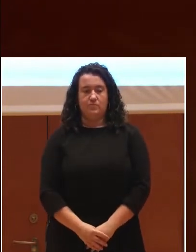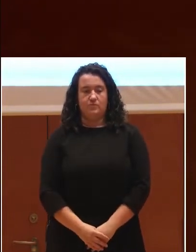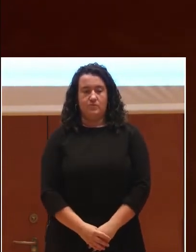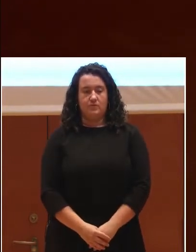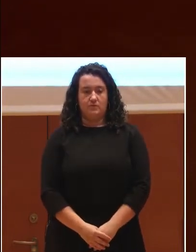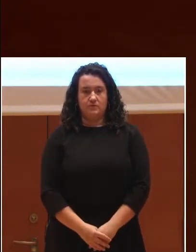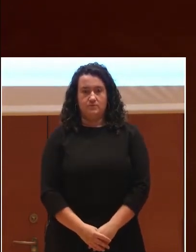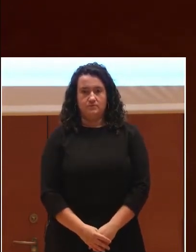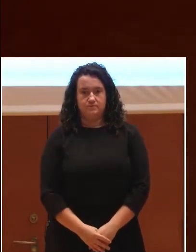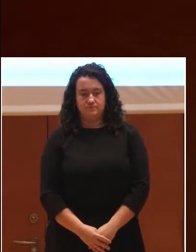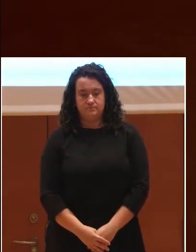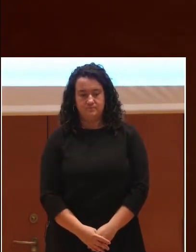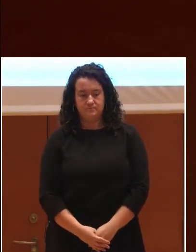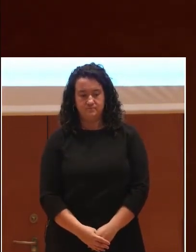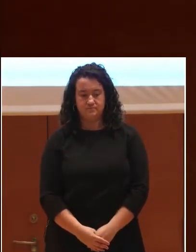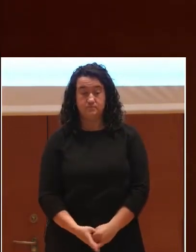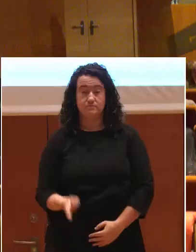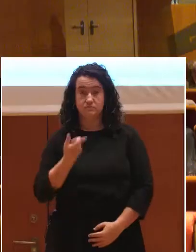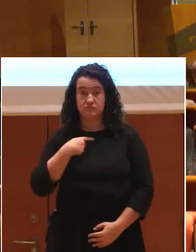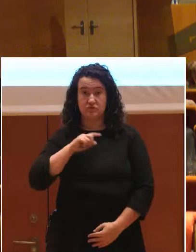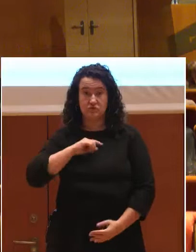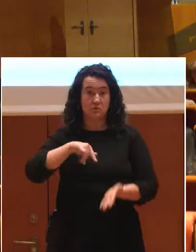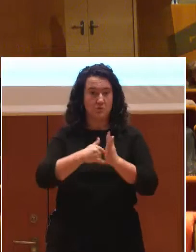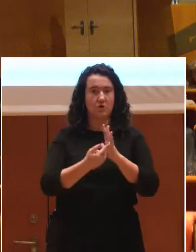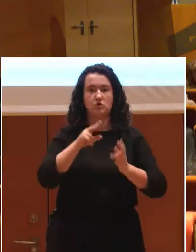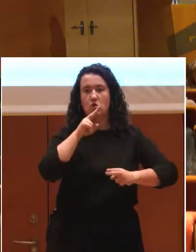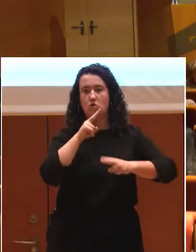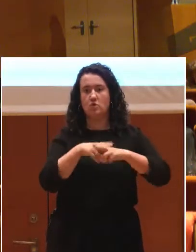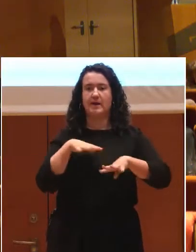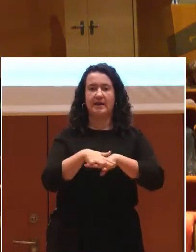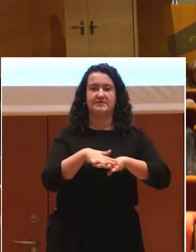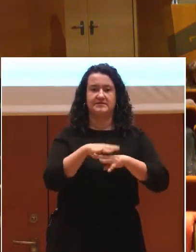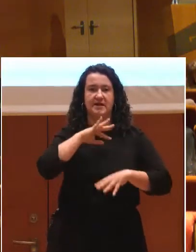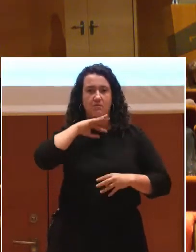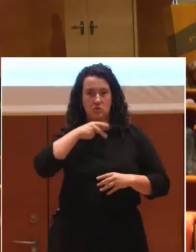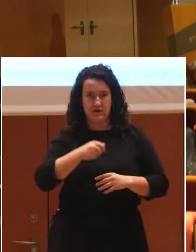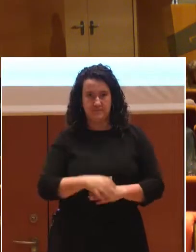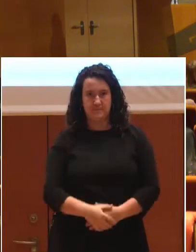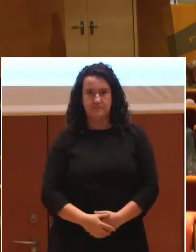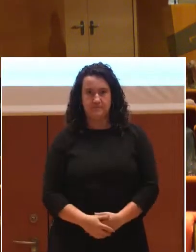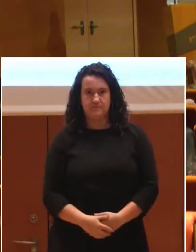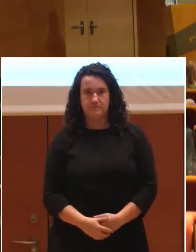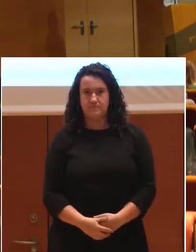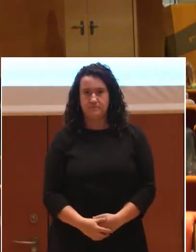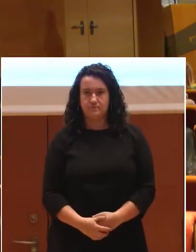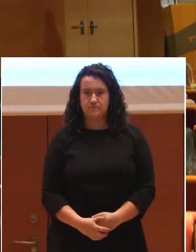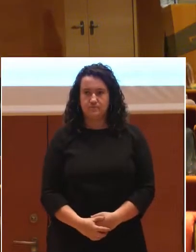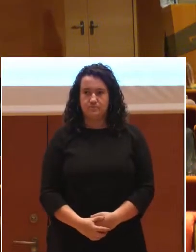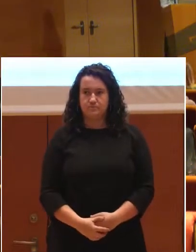y para compartir este proyecto con todas vosotras bien